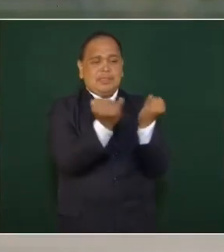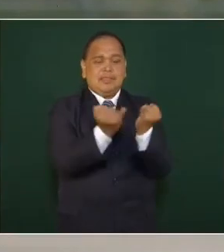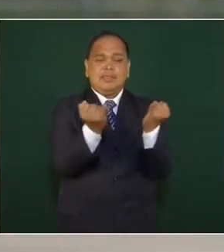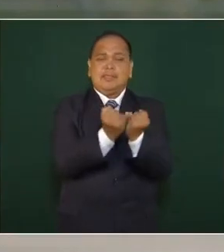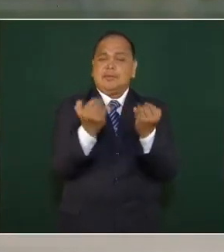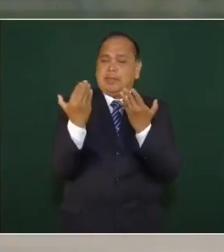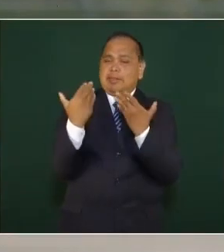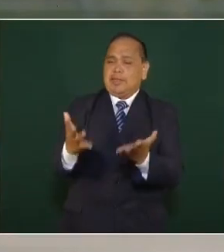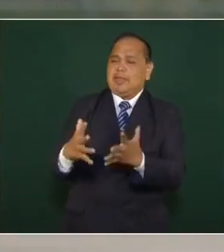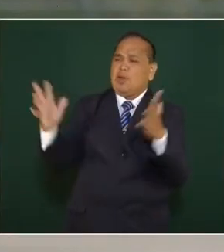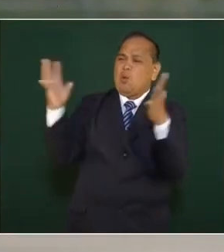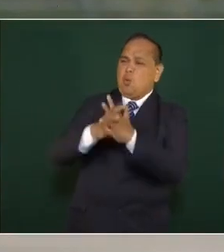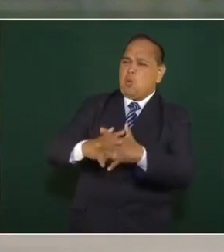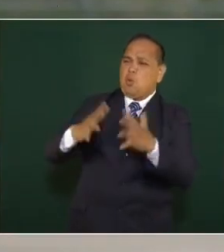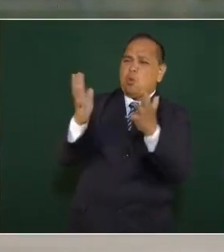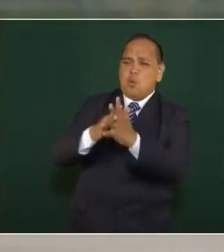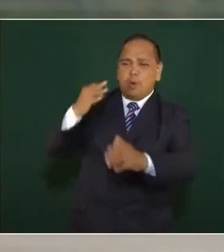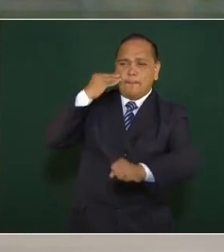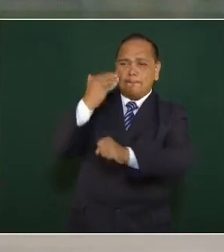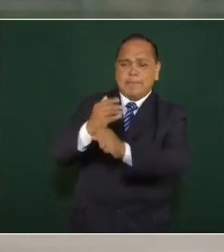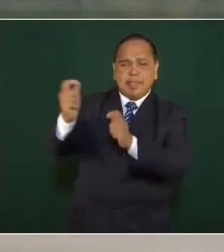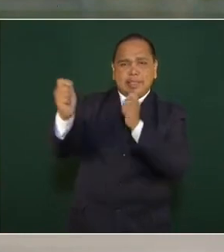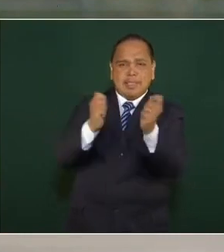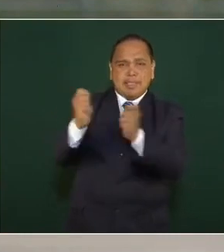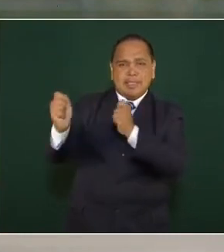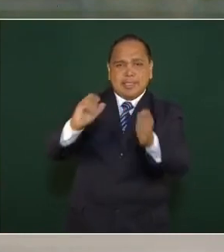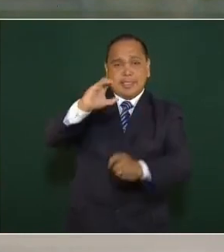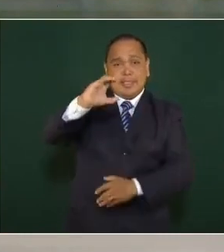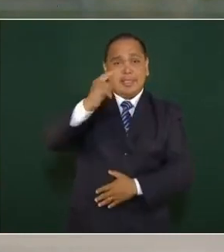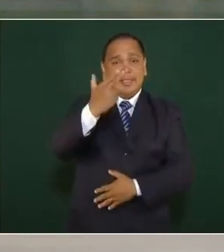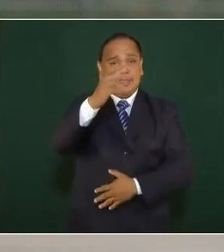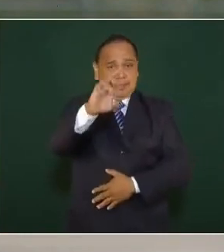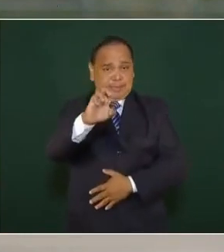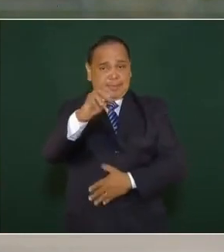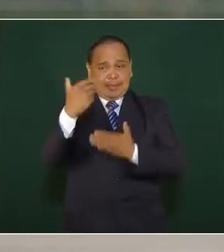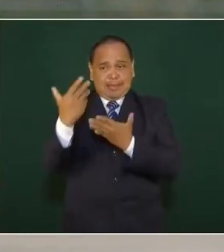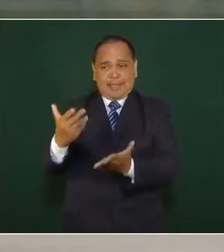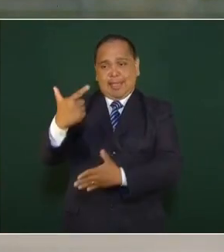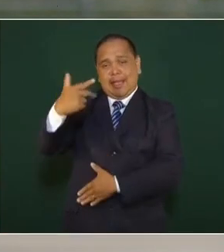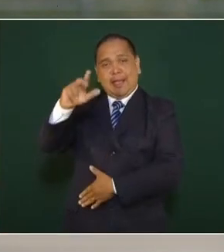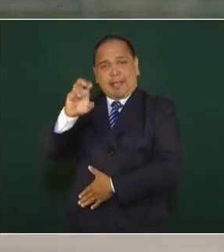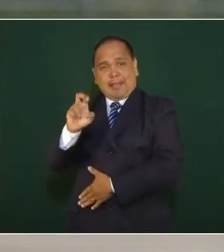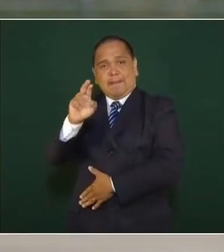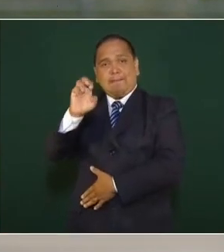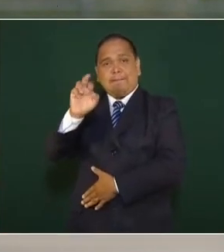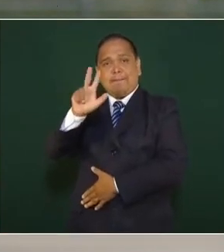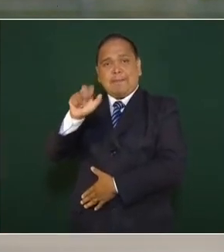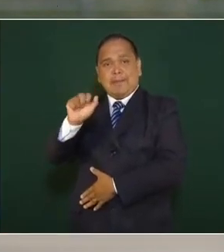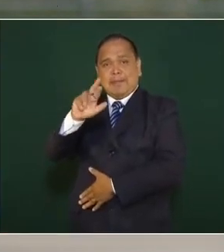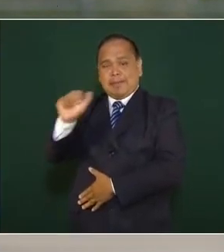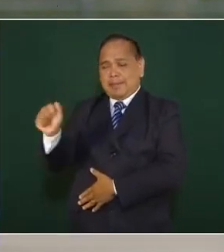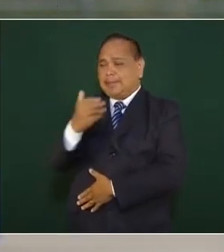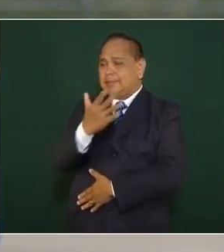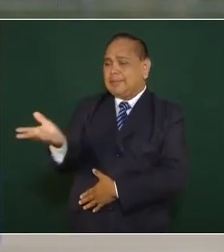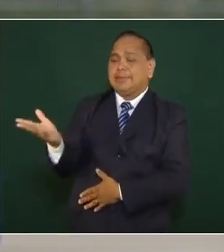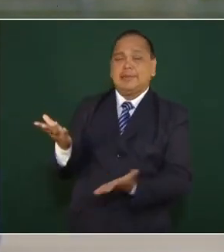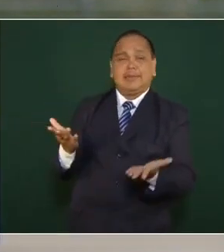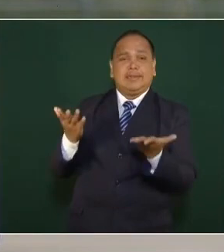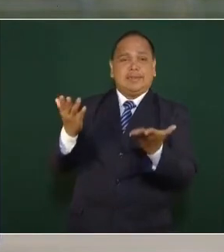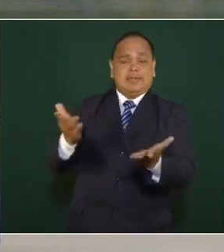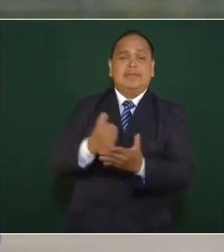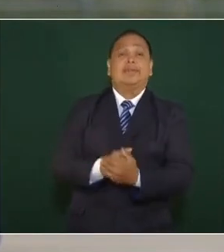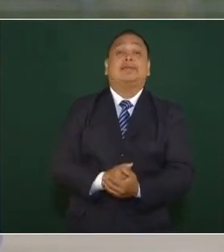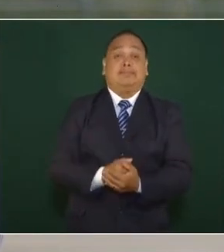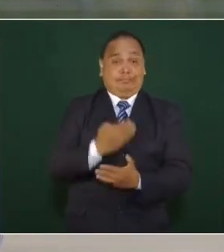guerrillero Ernesto Che Guevara, para liberar a Cuba de la dictadura